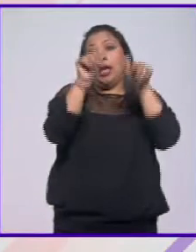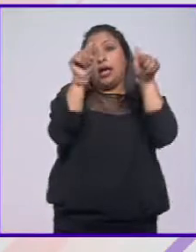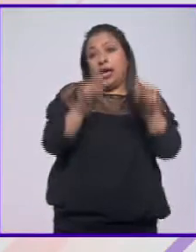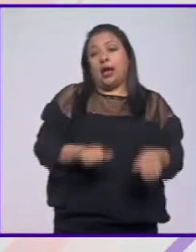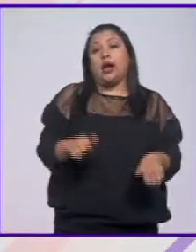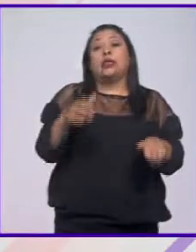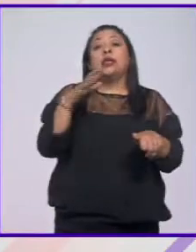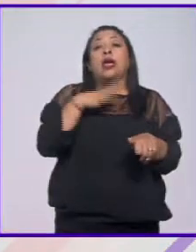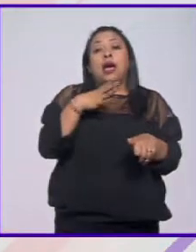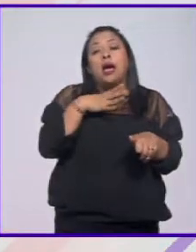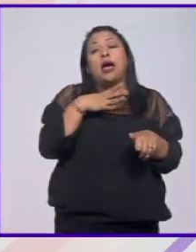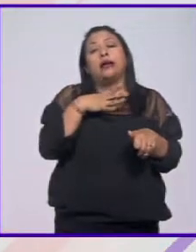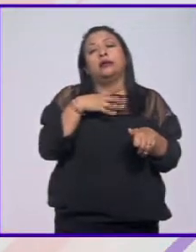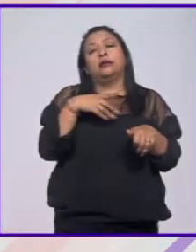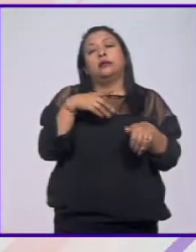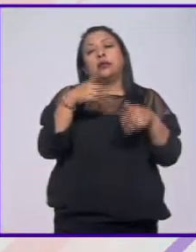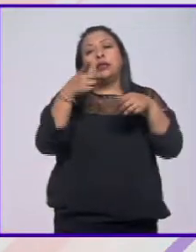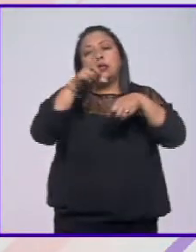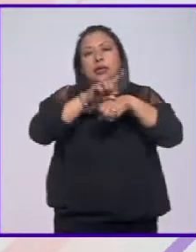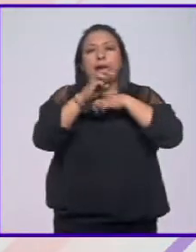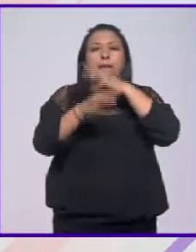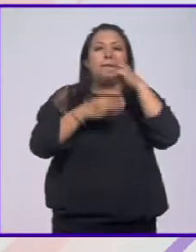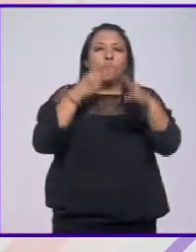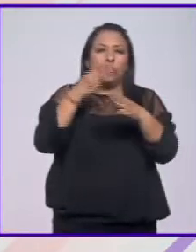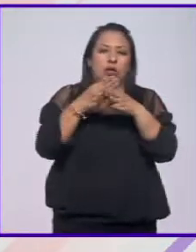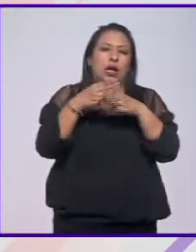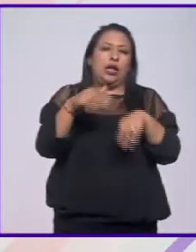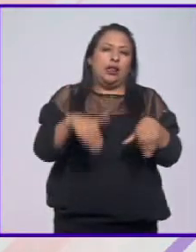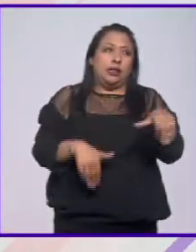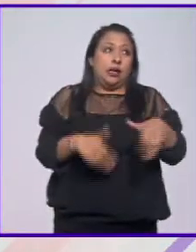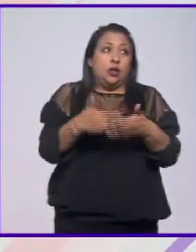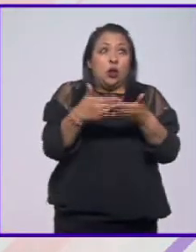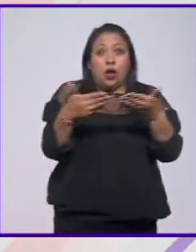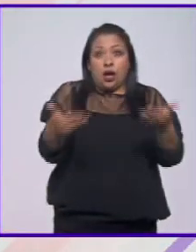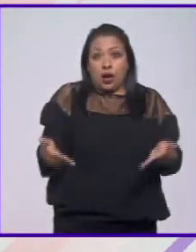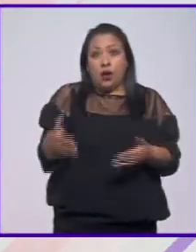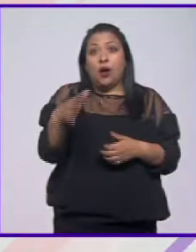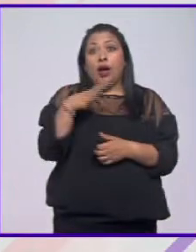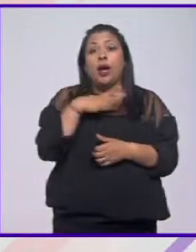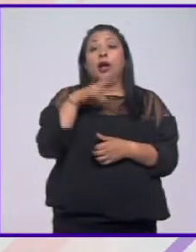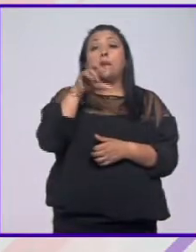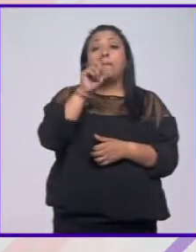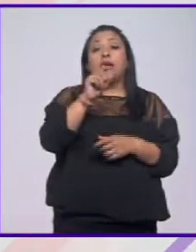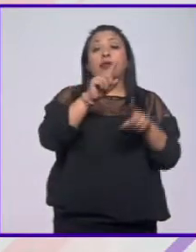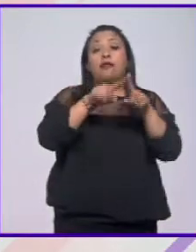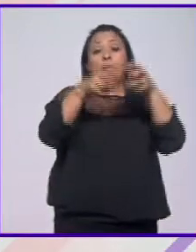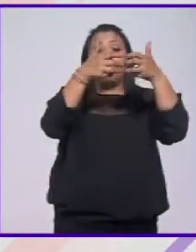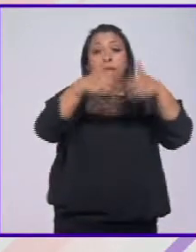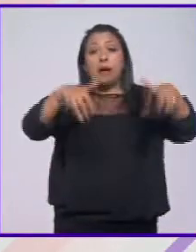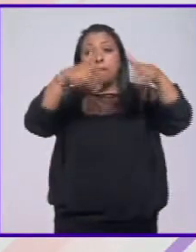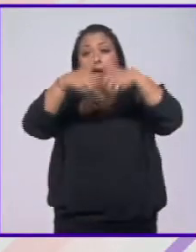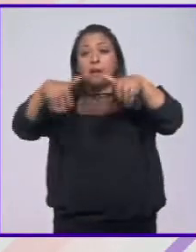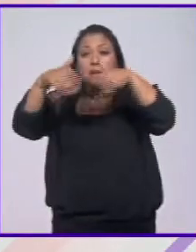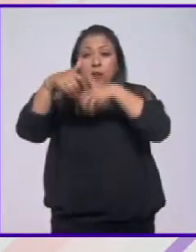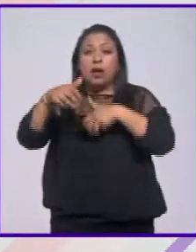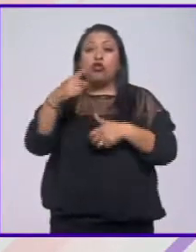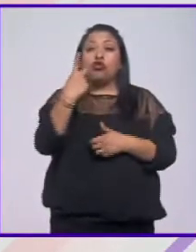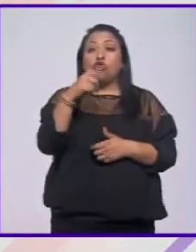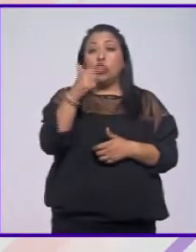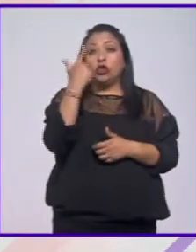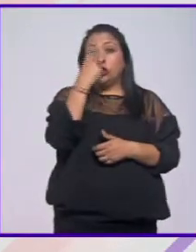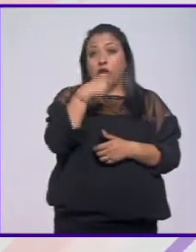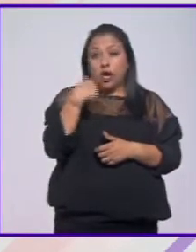jornada escénica para celebrar el Día Mundial del Teatro. En esta ocasión ofrecerán 20 presentaciones a lo largo de 12